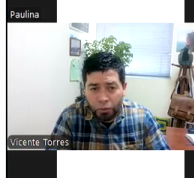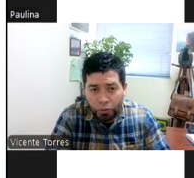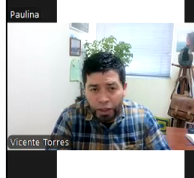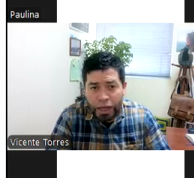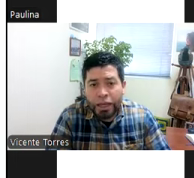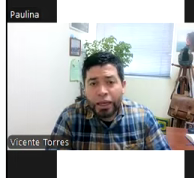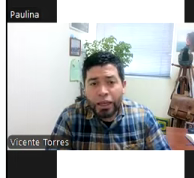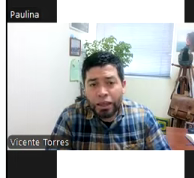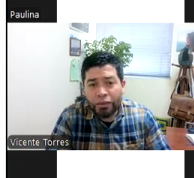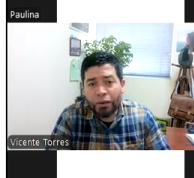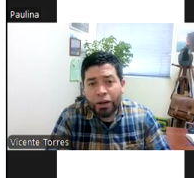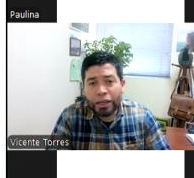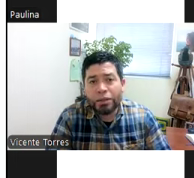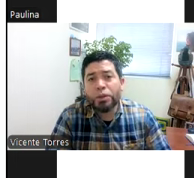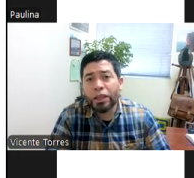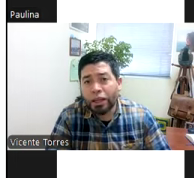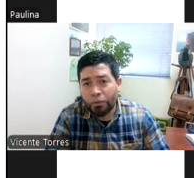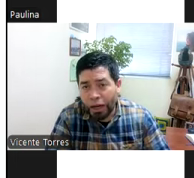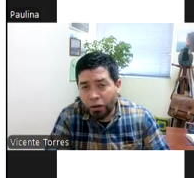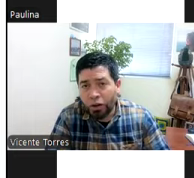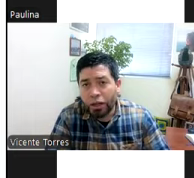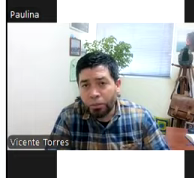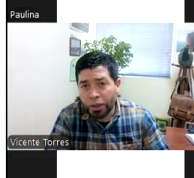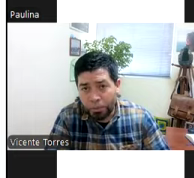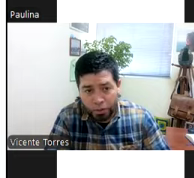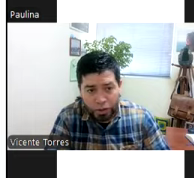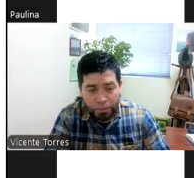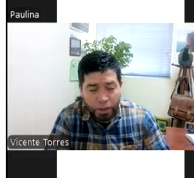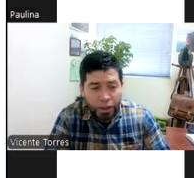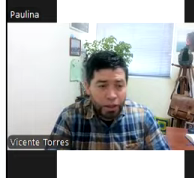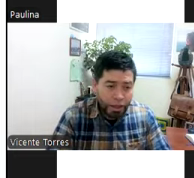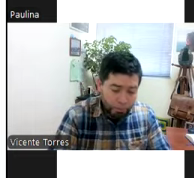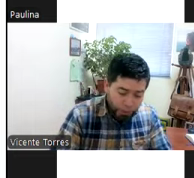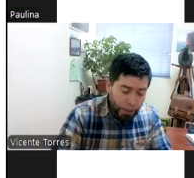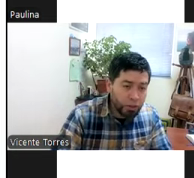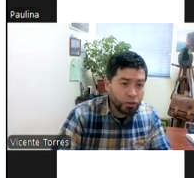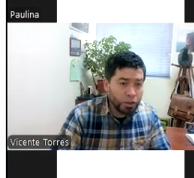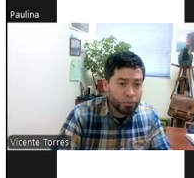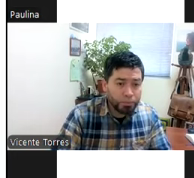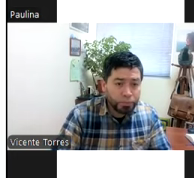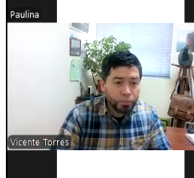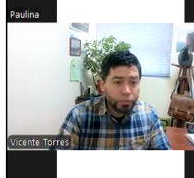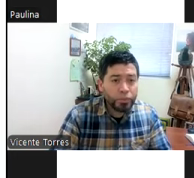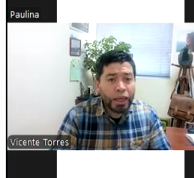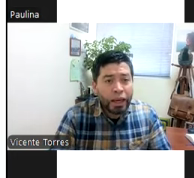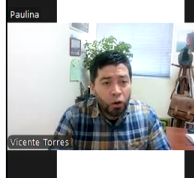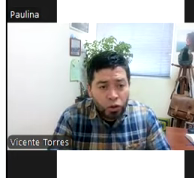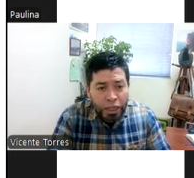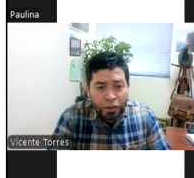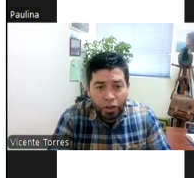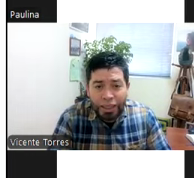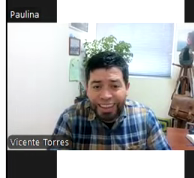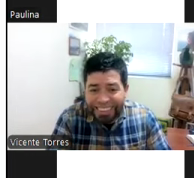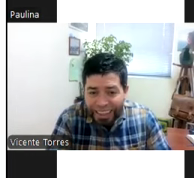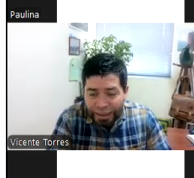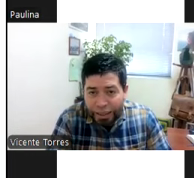y HIF-1-beta y lleva a cabo la transcripción de genes blancos en respuesta a hipoxia. ¿Ya? Entonces, otro